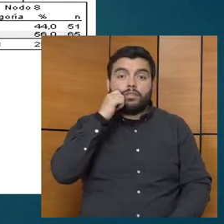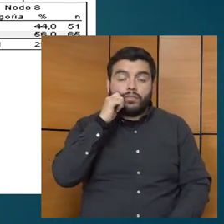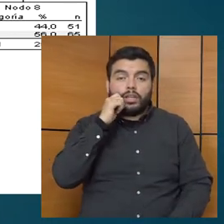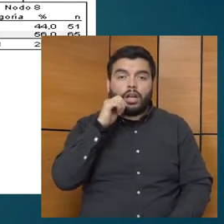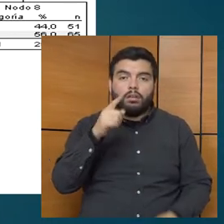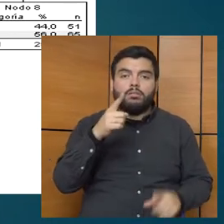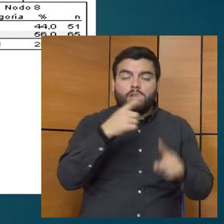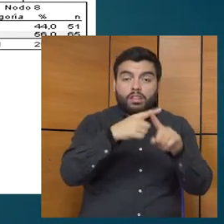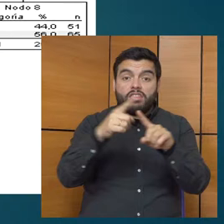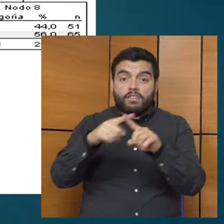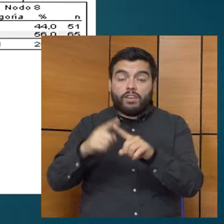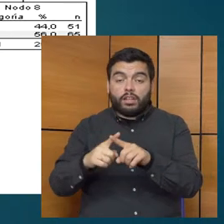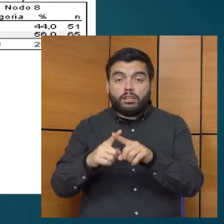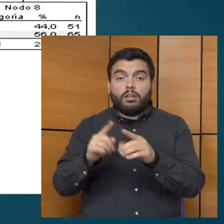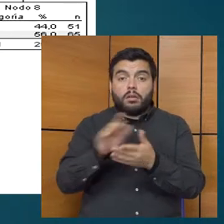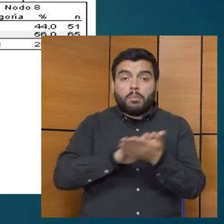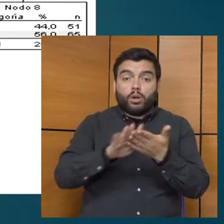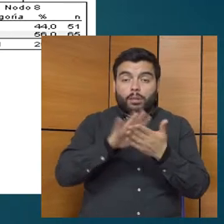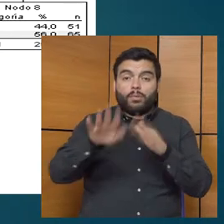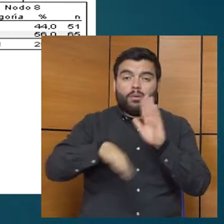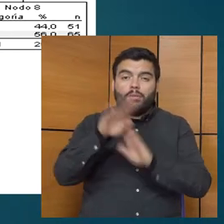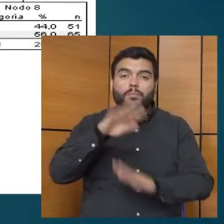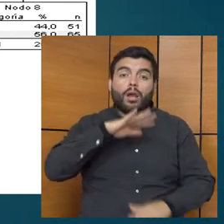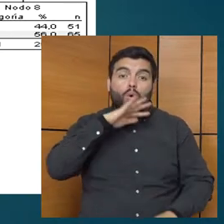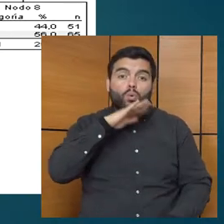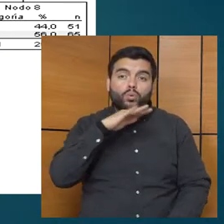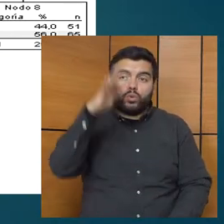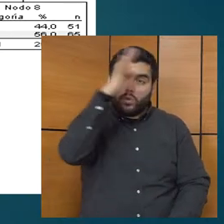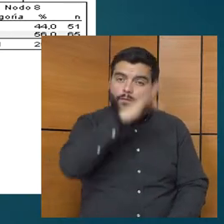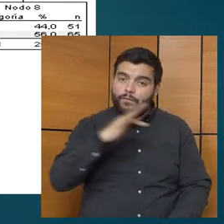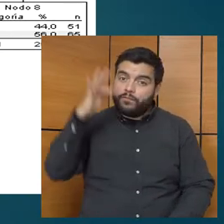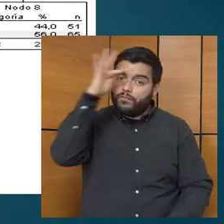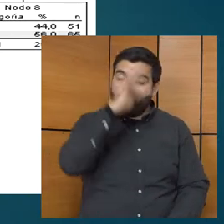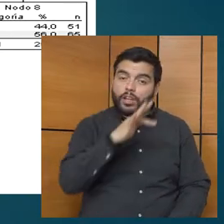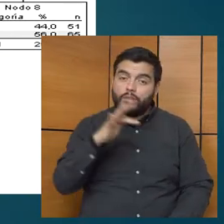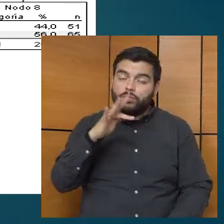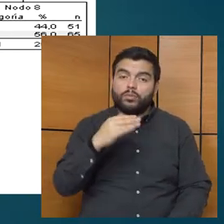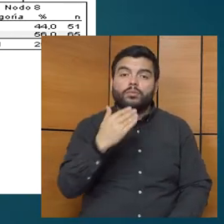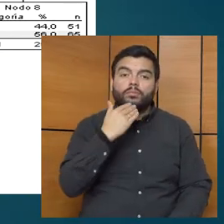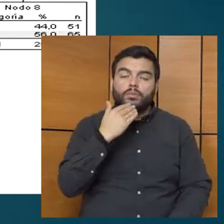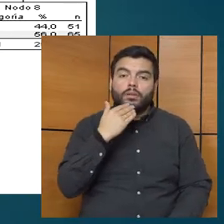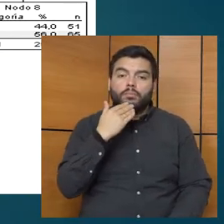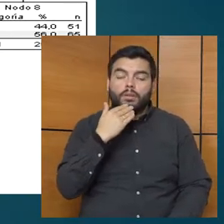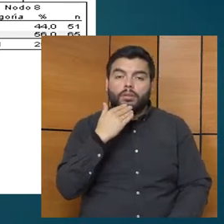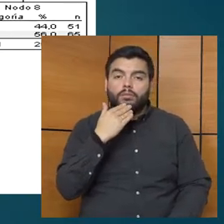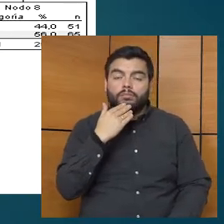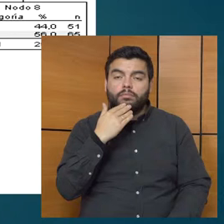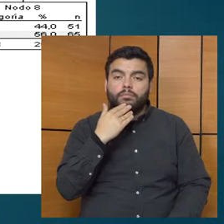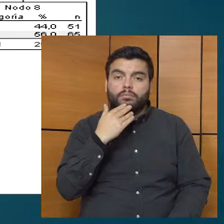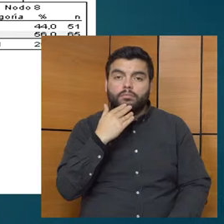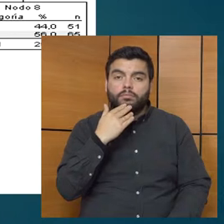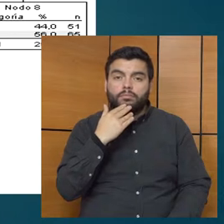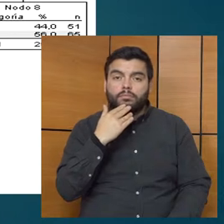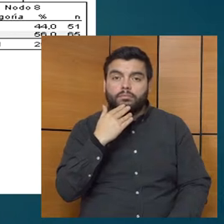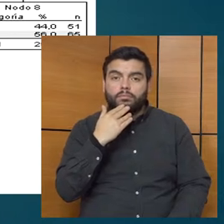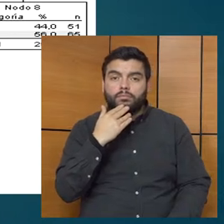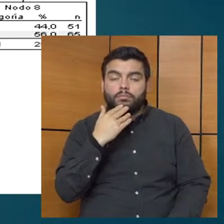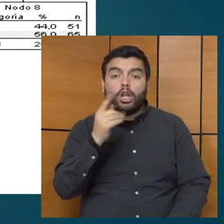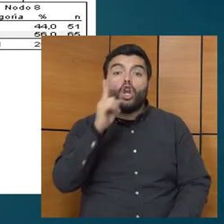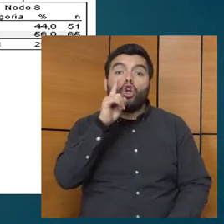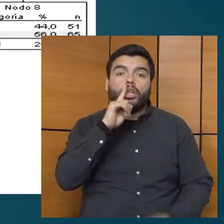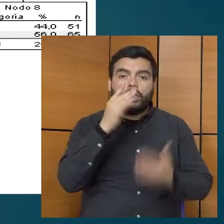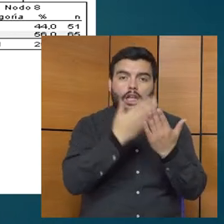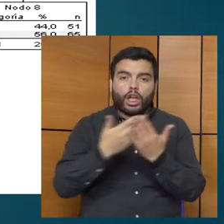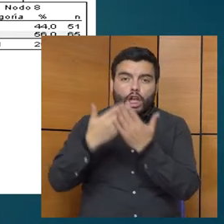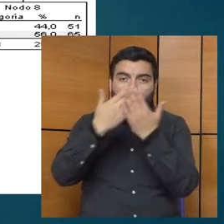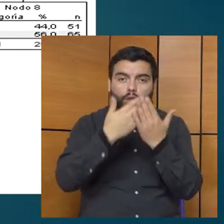uso de esta red social, de Facebook, viendo también pues que en este caso los que tienen estudios medios